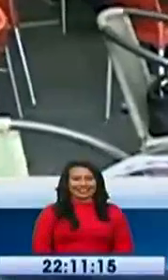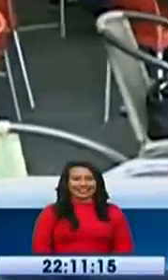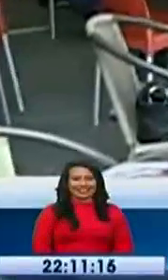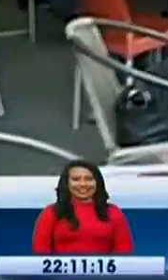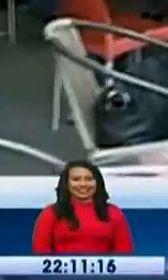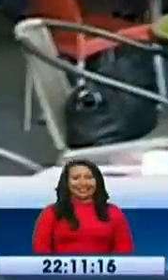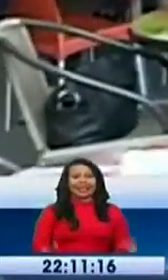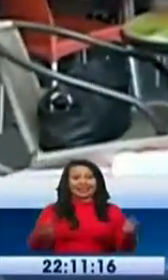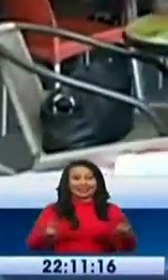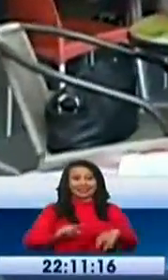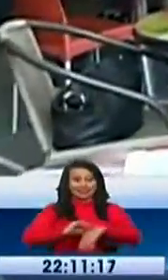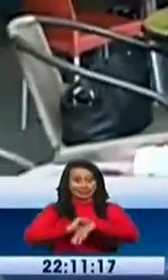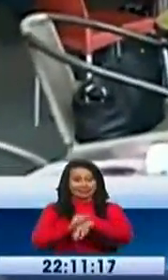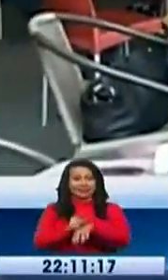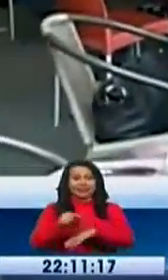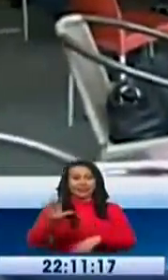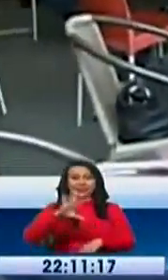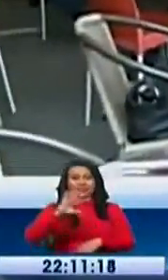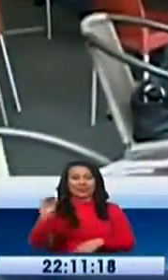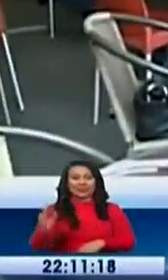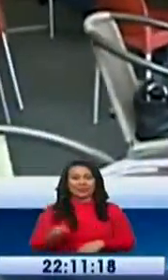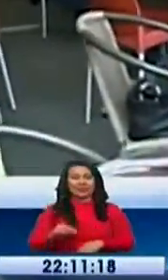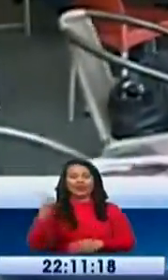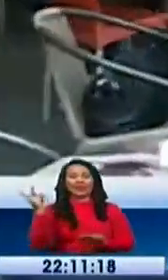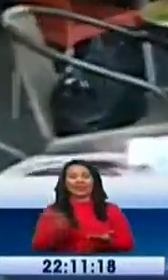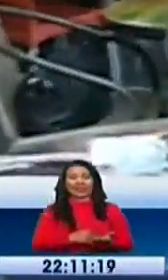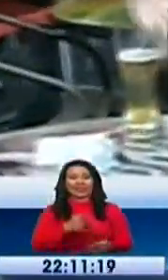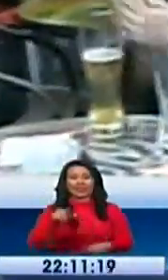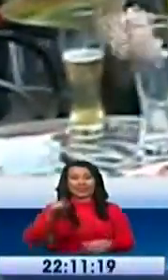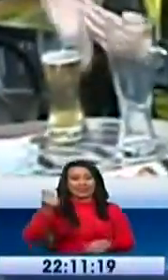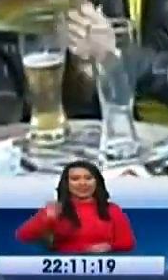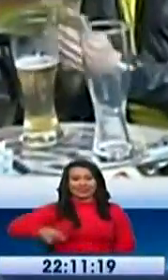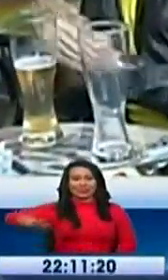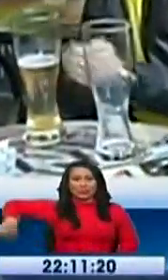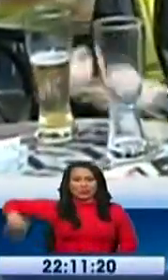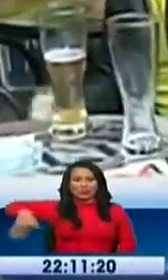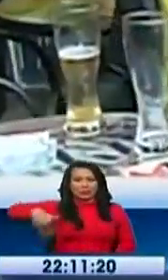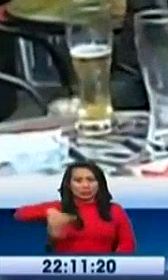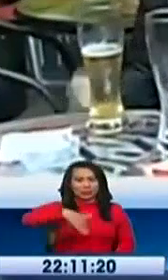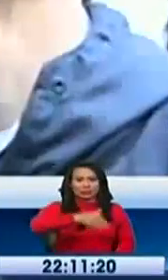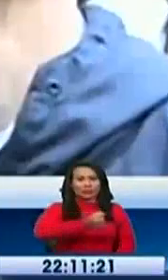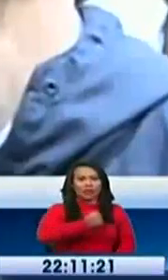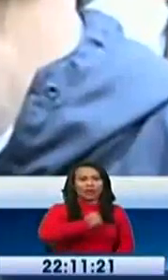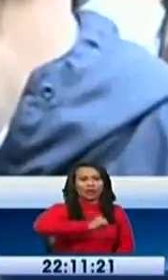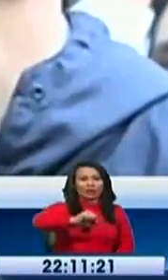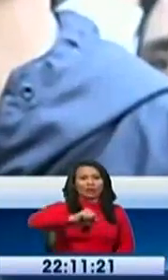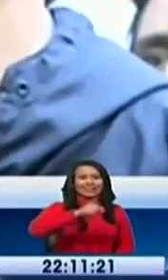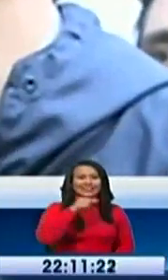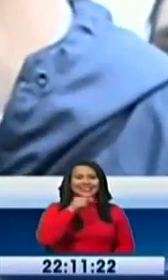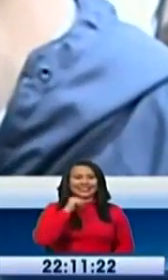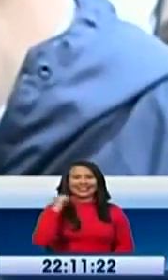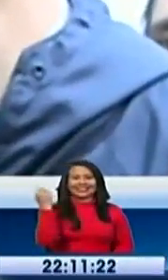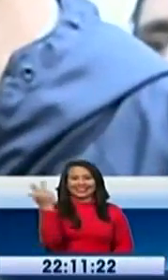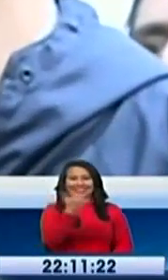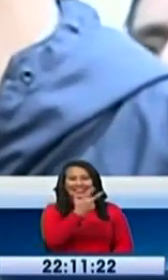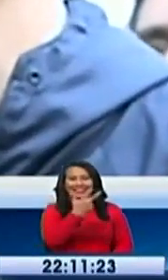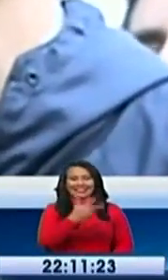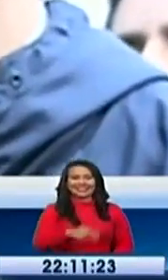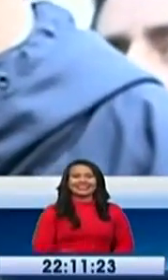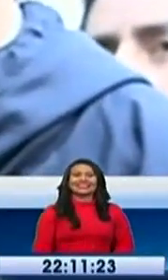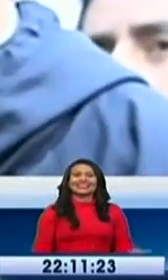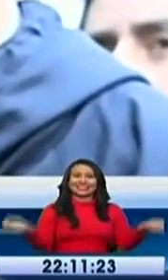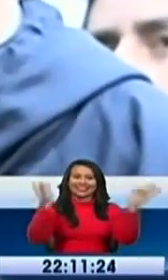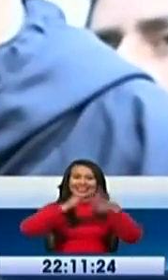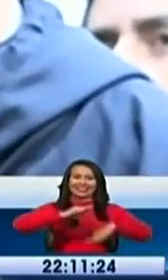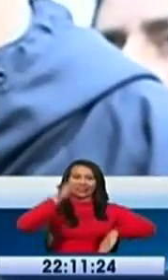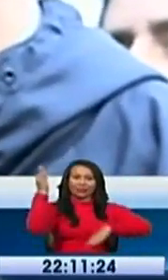Y al minuto 59, un remate de Jefferson Montero le dio la victoria definitiva al Ecuador. Luego fue el turno